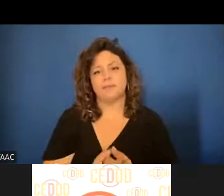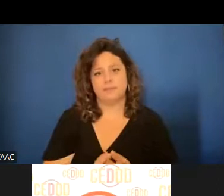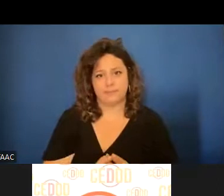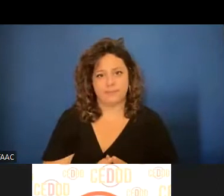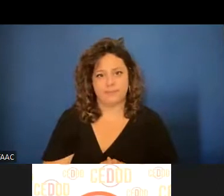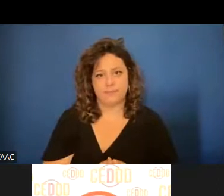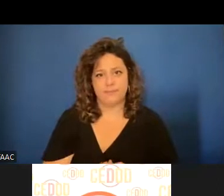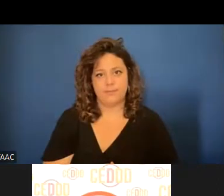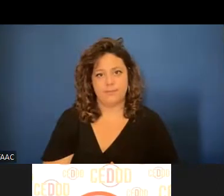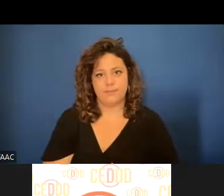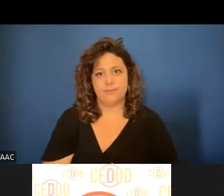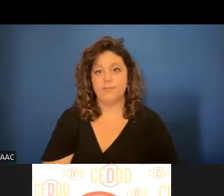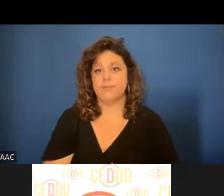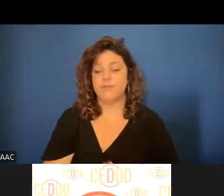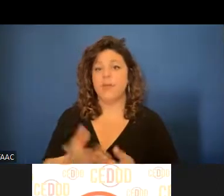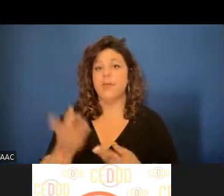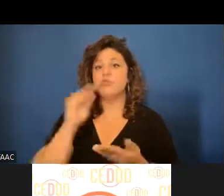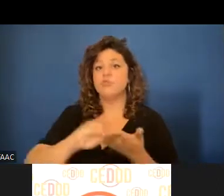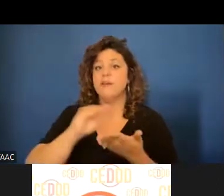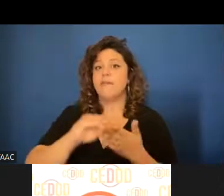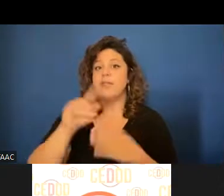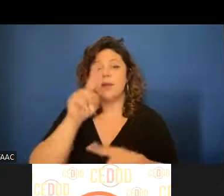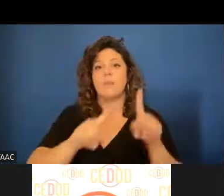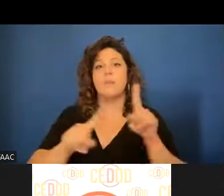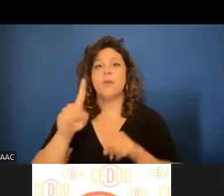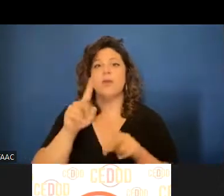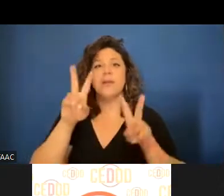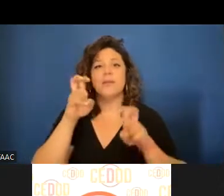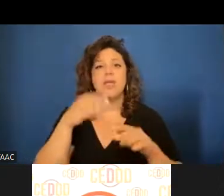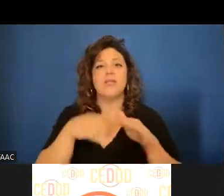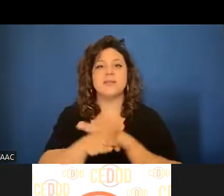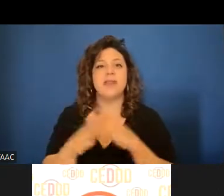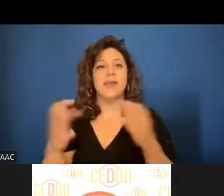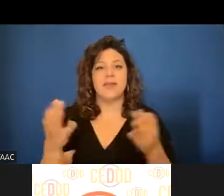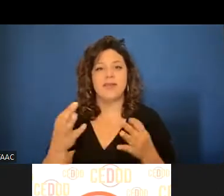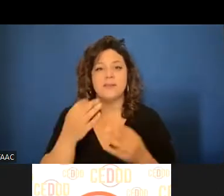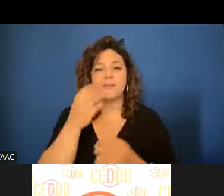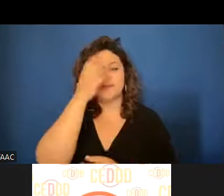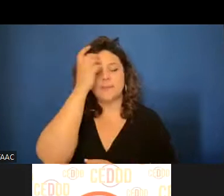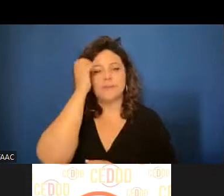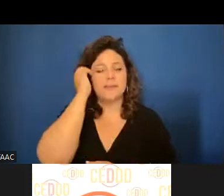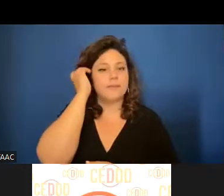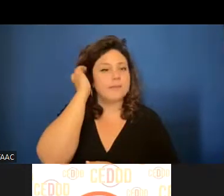situación de un despido nulo, y es una cuestión que sí creo que es bastante interesante.